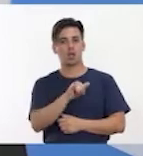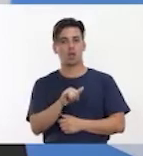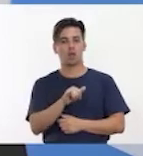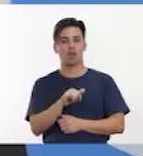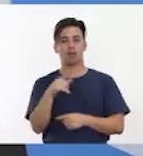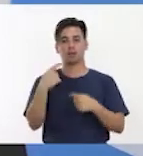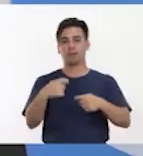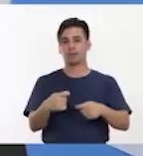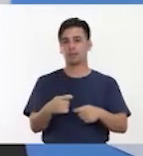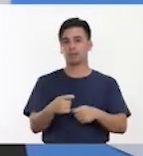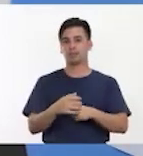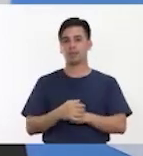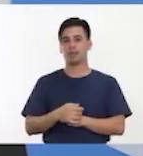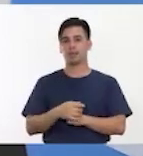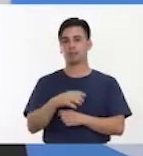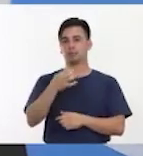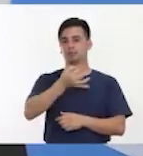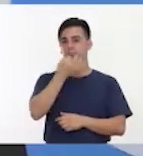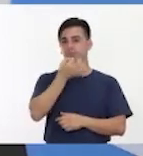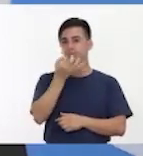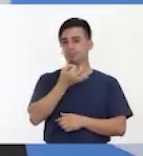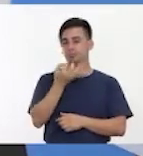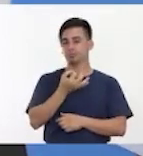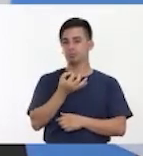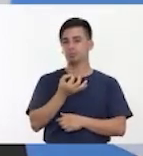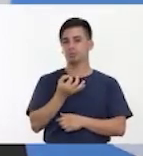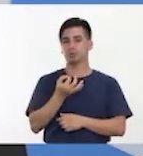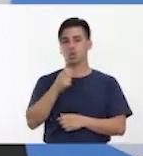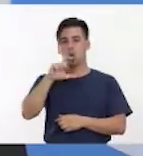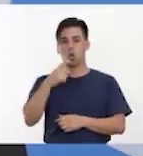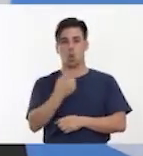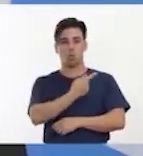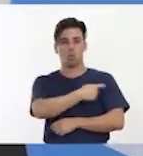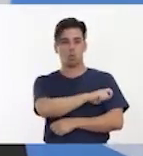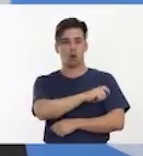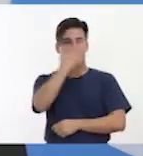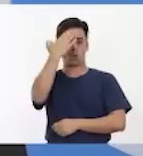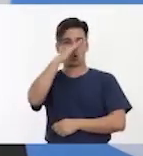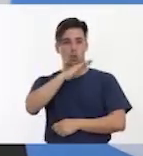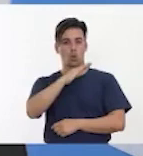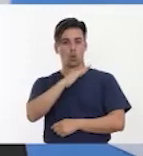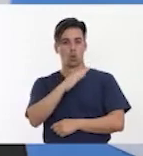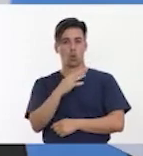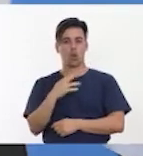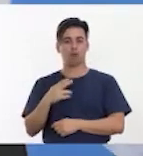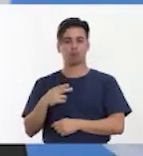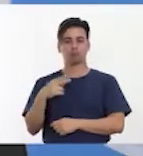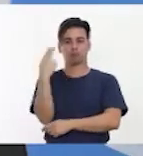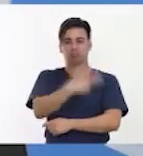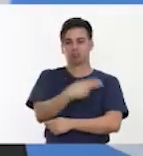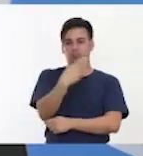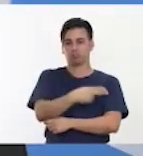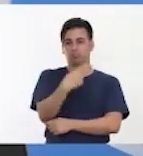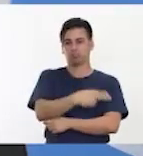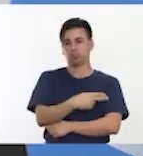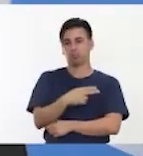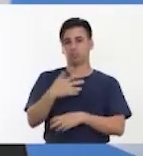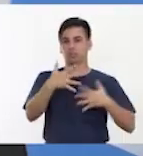señalar las múltiples agresiones que sufre el pueblo cubano en ese